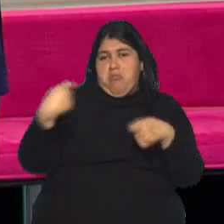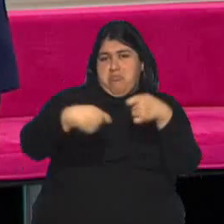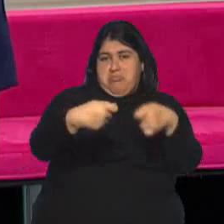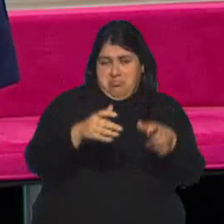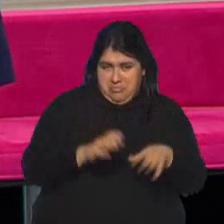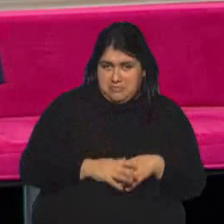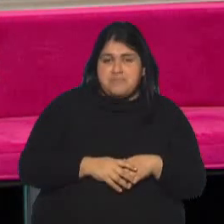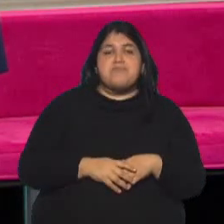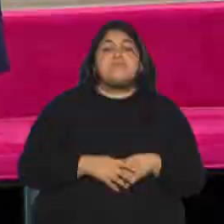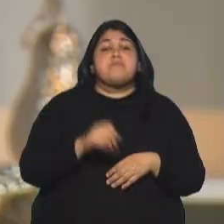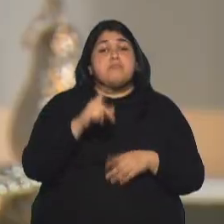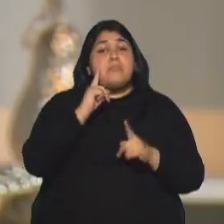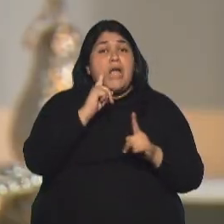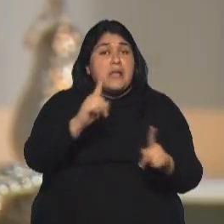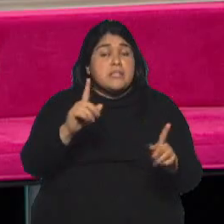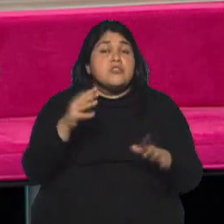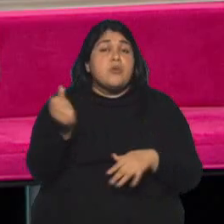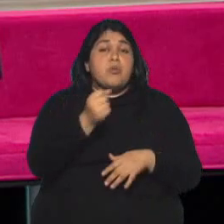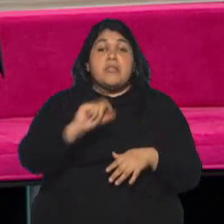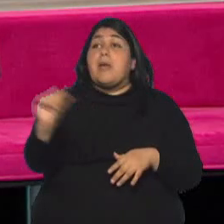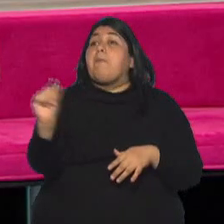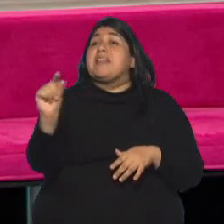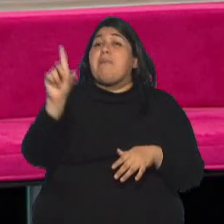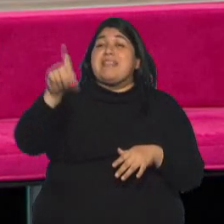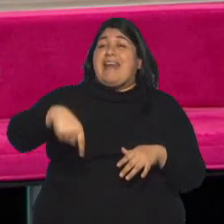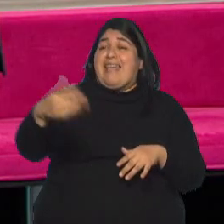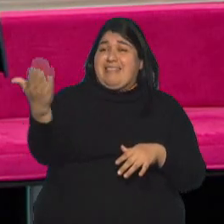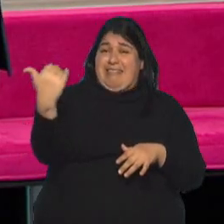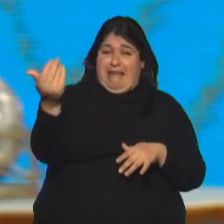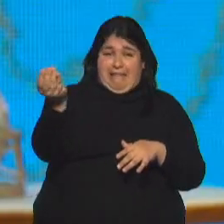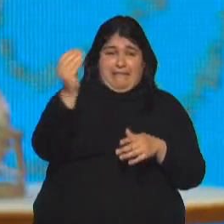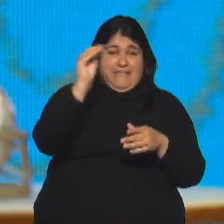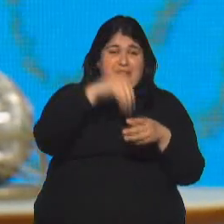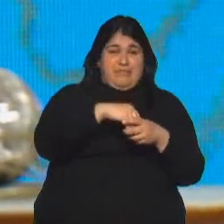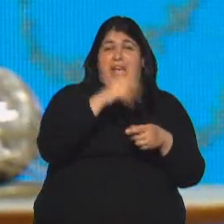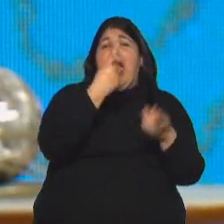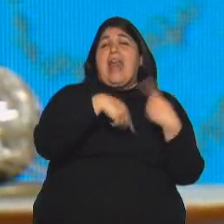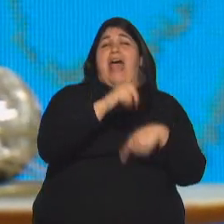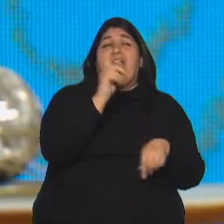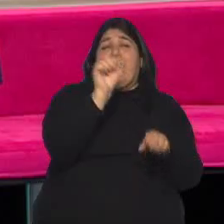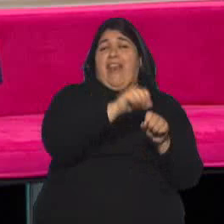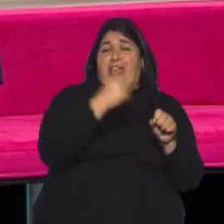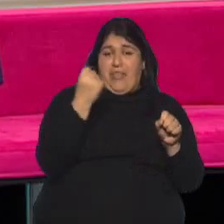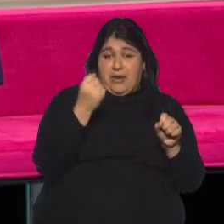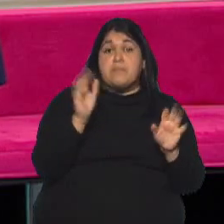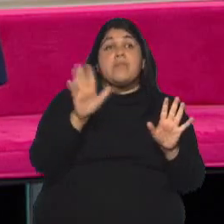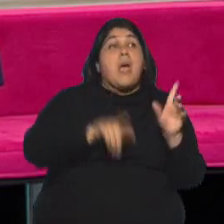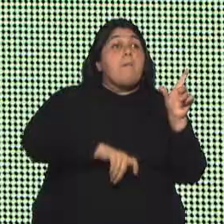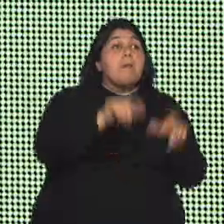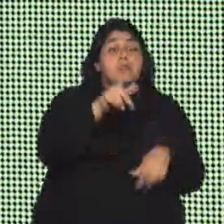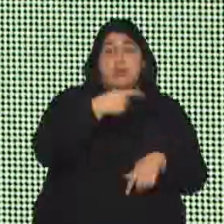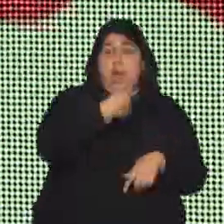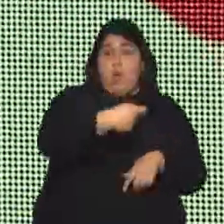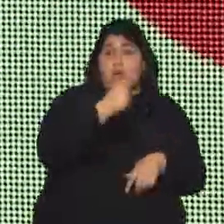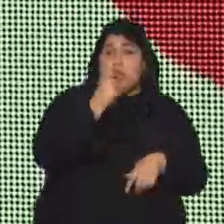Claro. Titina, prestale la tarjeta, préstame la tarjeta, vieja. Que tengo que cambiar la heladera. Hay gente que no le gustan las cuotas. No, para